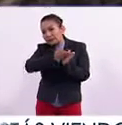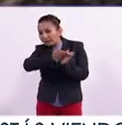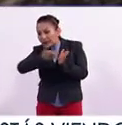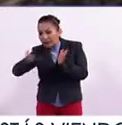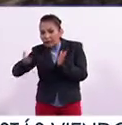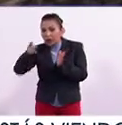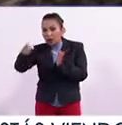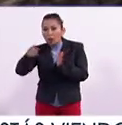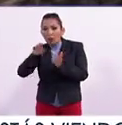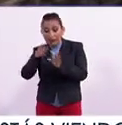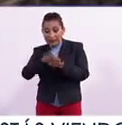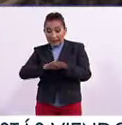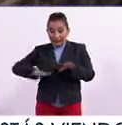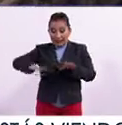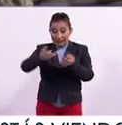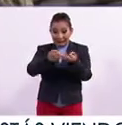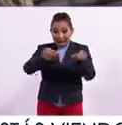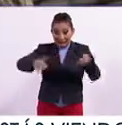suelo,